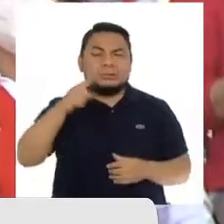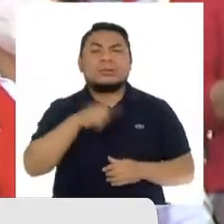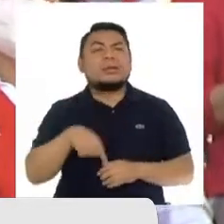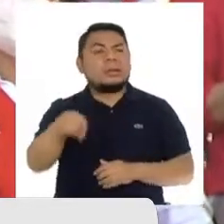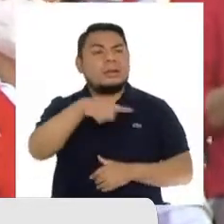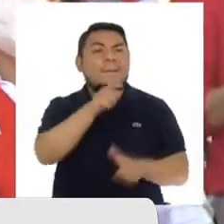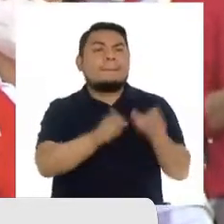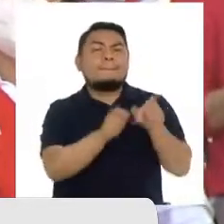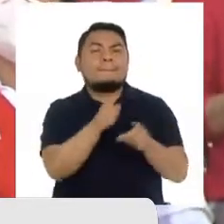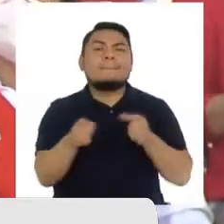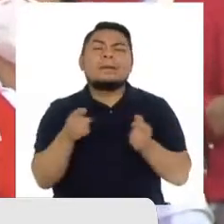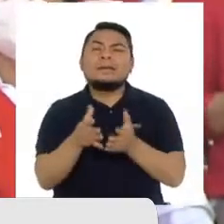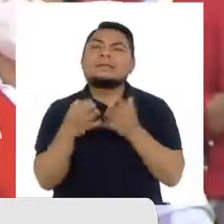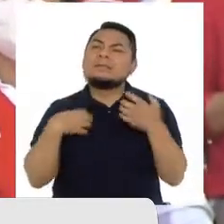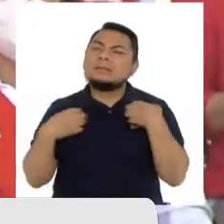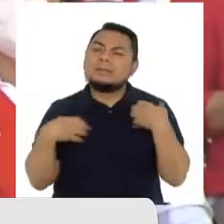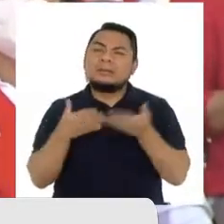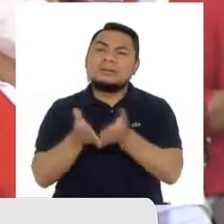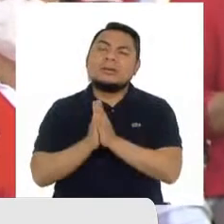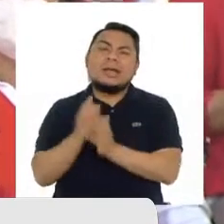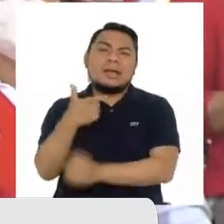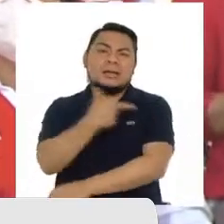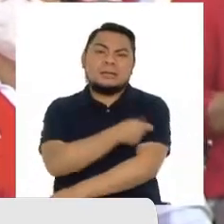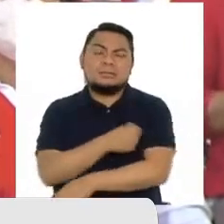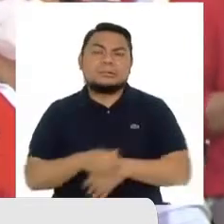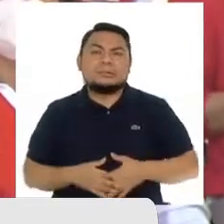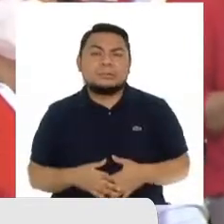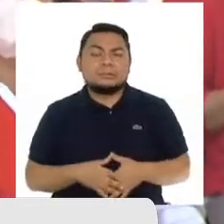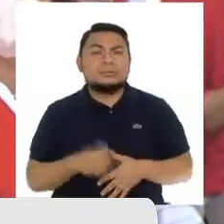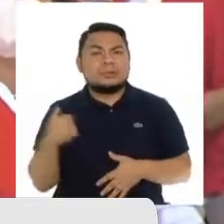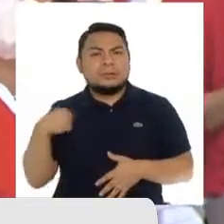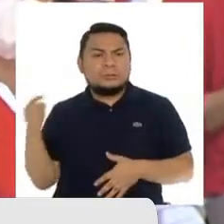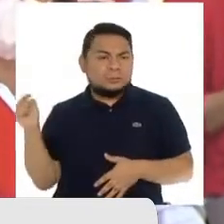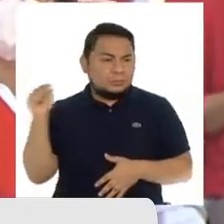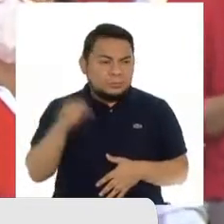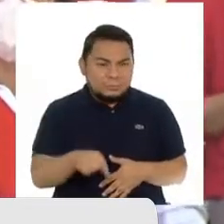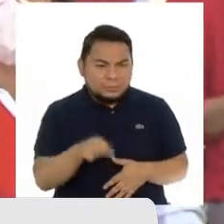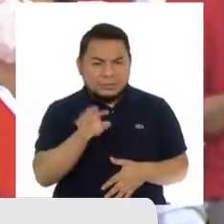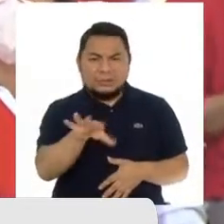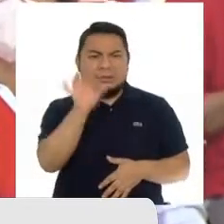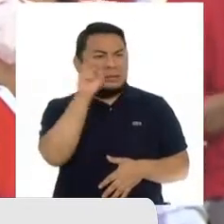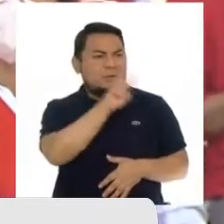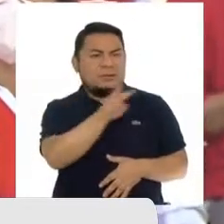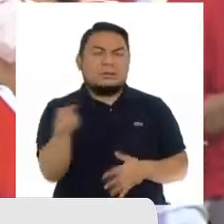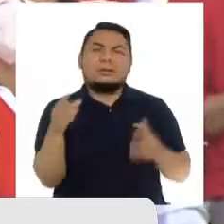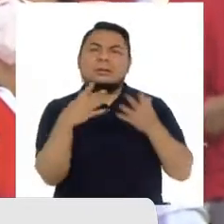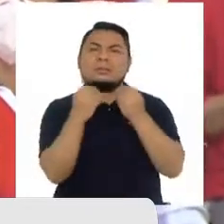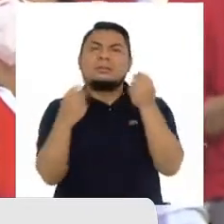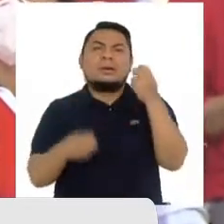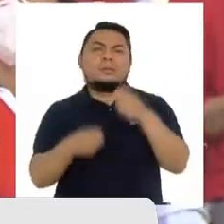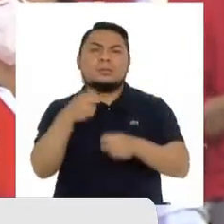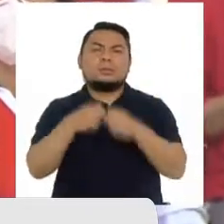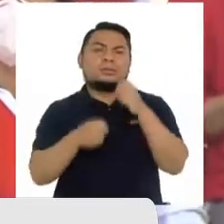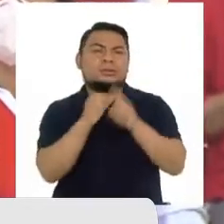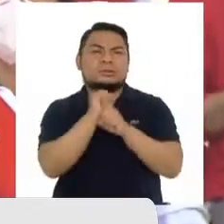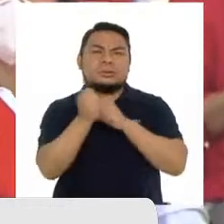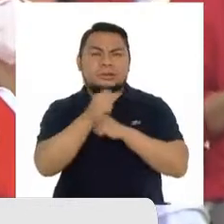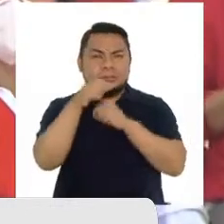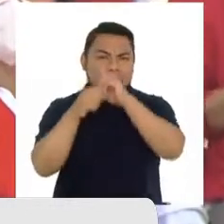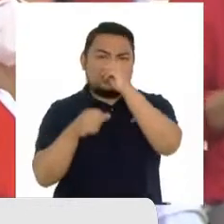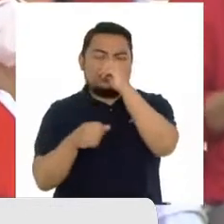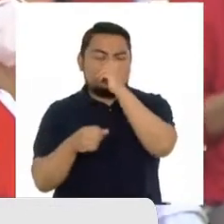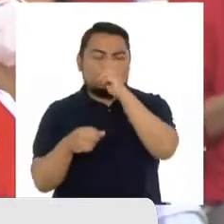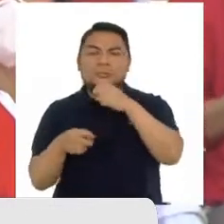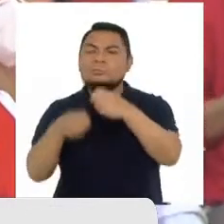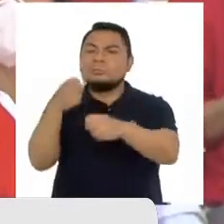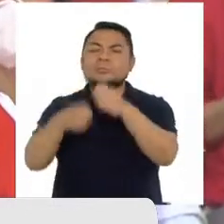reclamaban una vacuna encontramos cientos de conflictos sociales porque